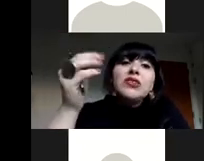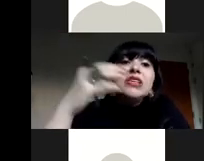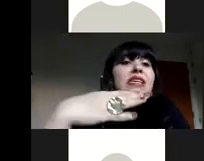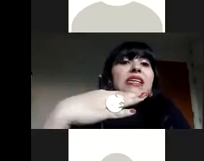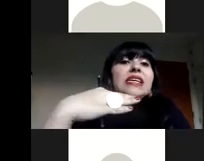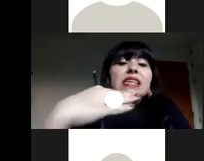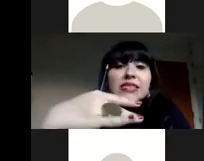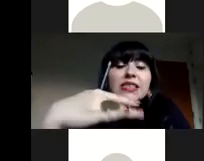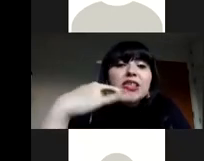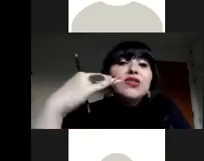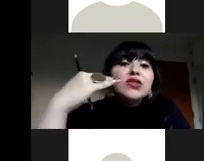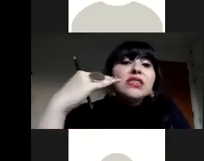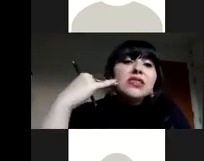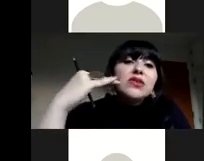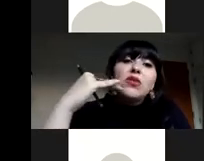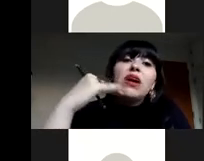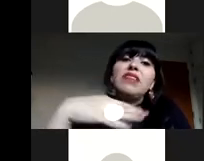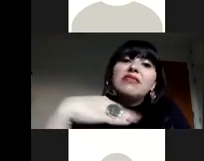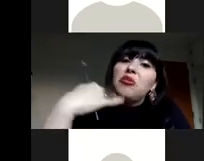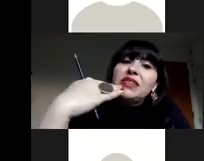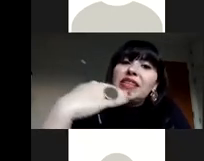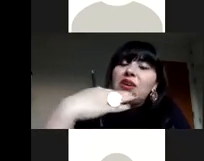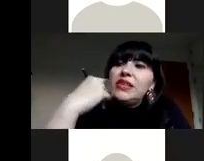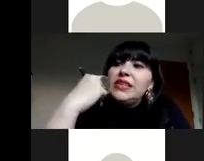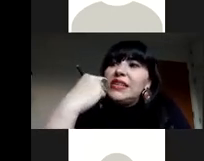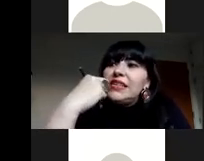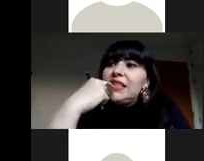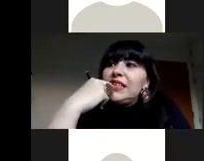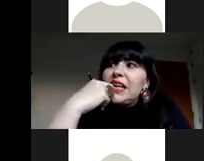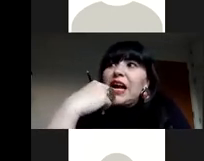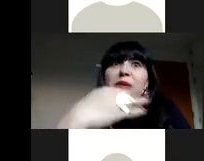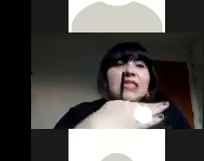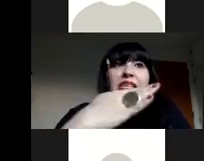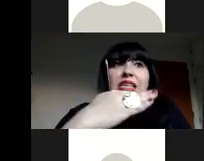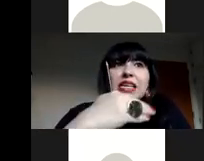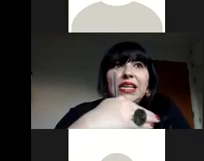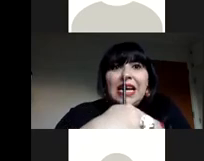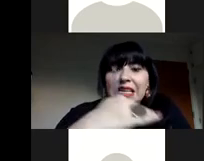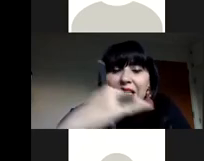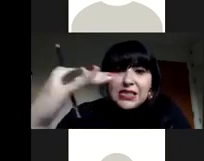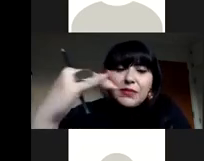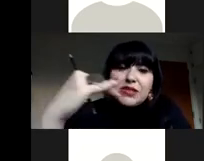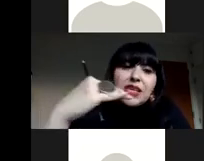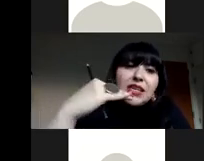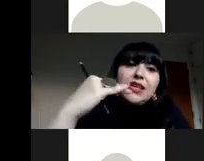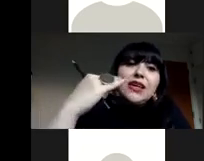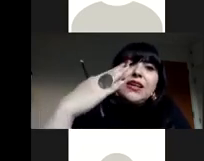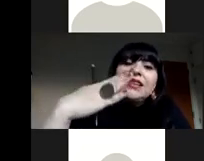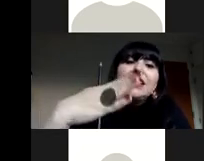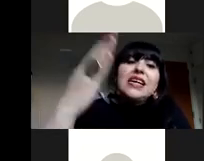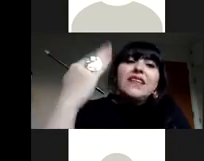precio, esos 250 lucas habían aumentado, y a pesar de la crisis, a pesar de